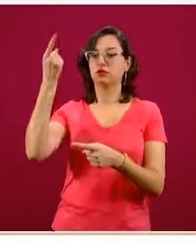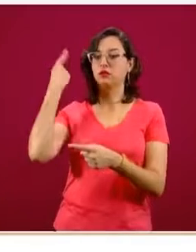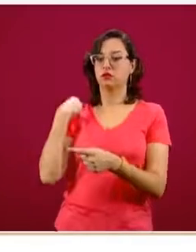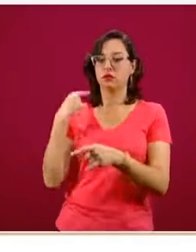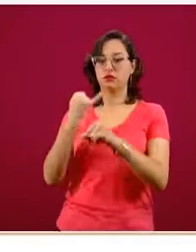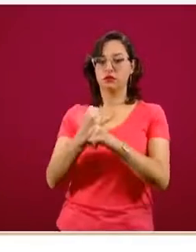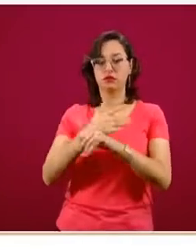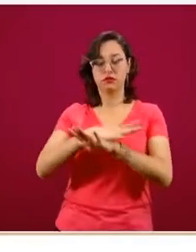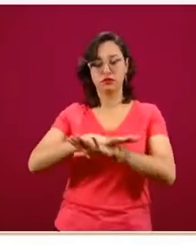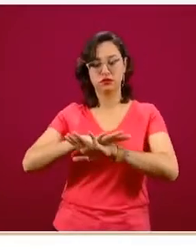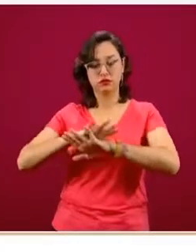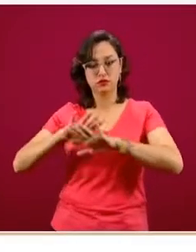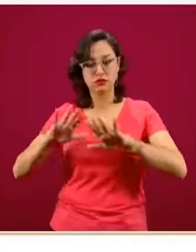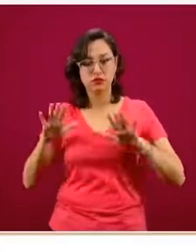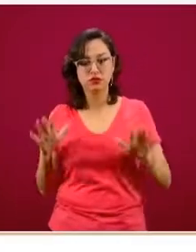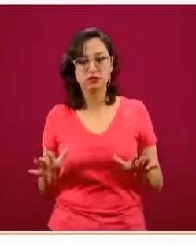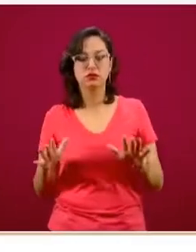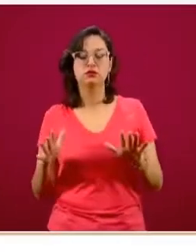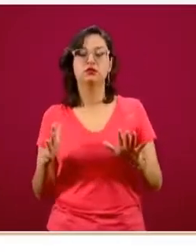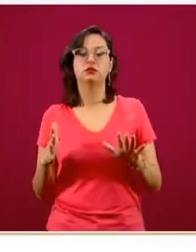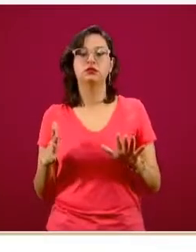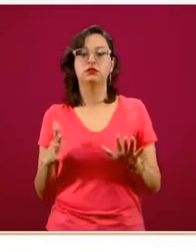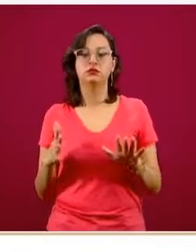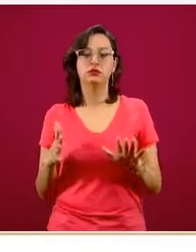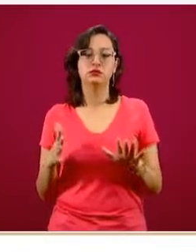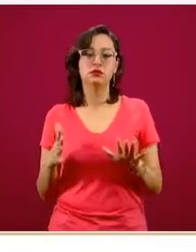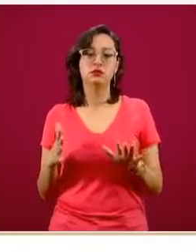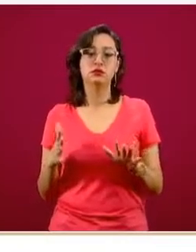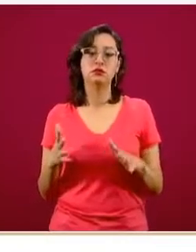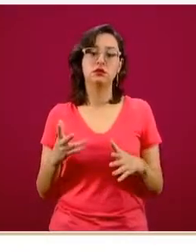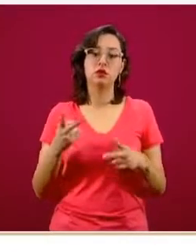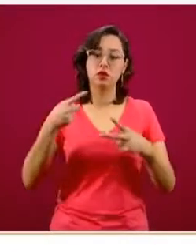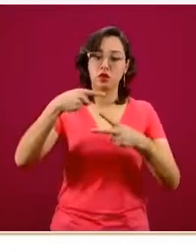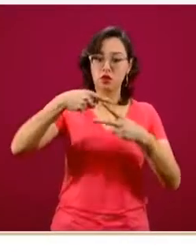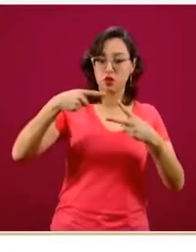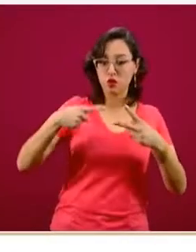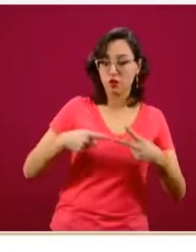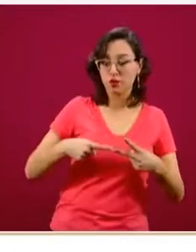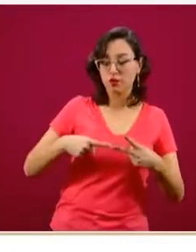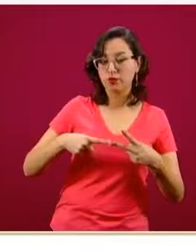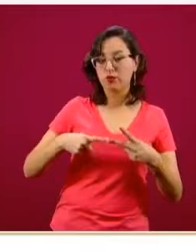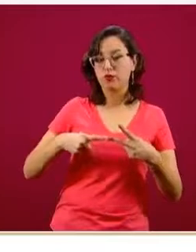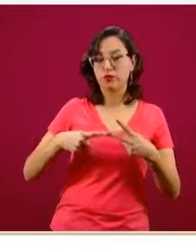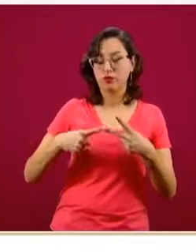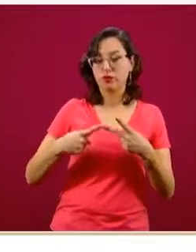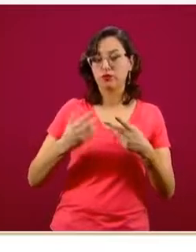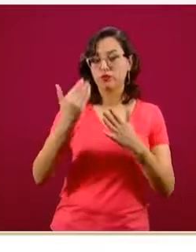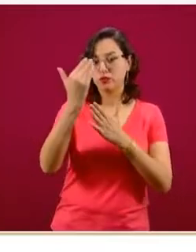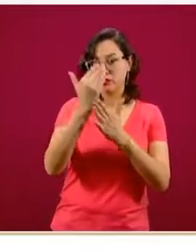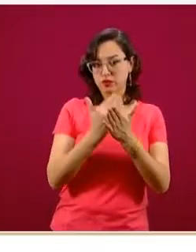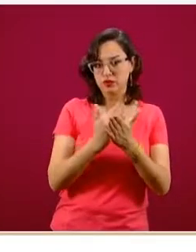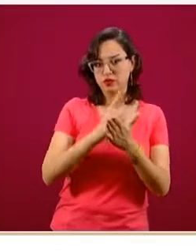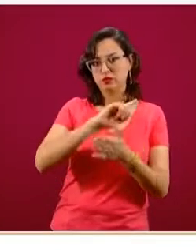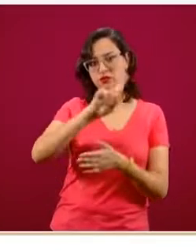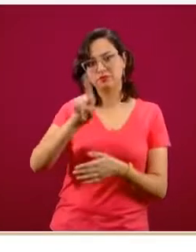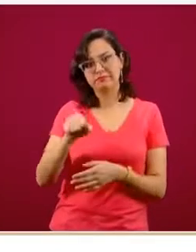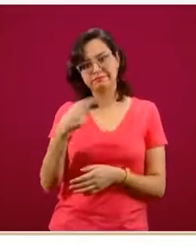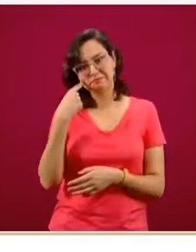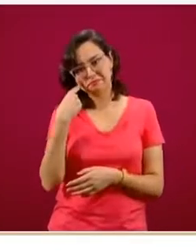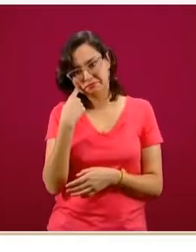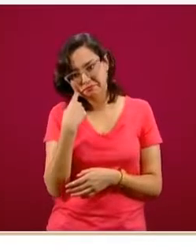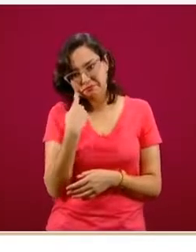hicimos en un índice combinado de estas 2 fuentes. Aquí vemos por qué. Aquí vemos